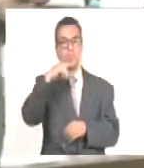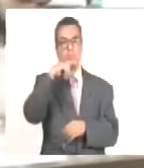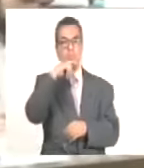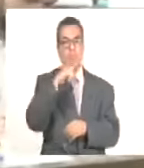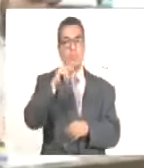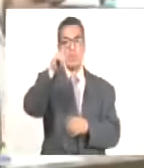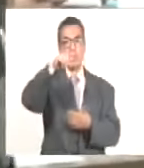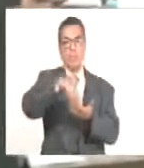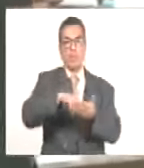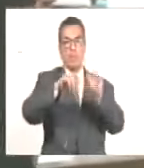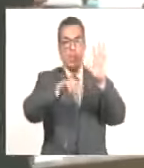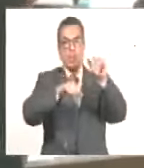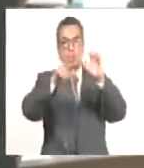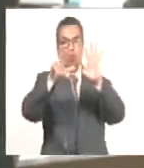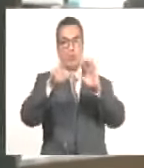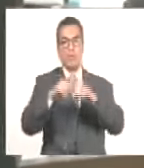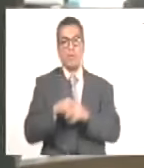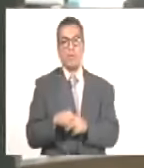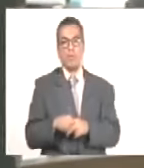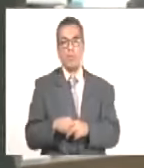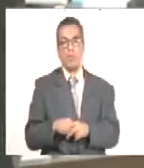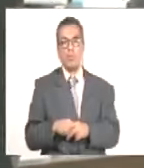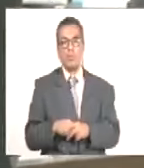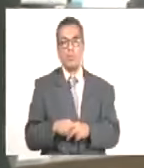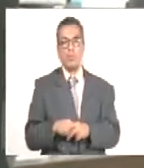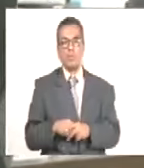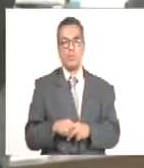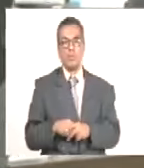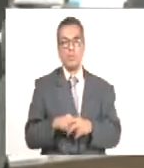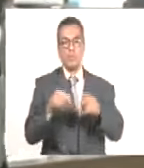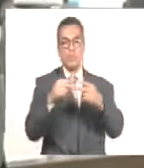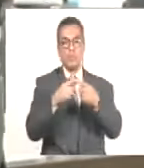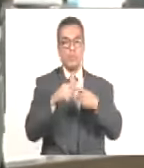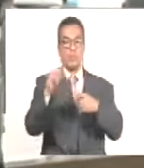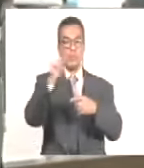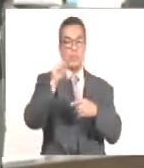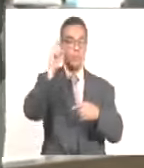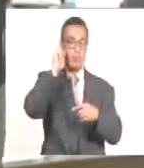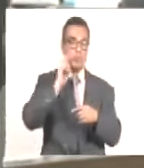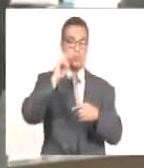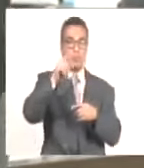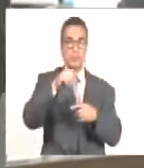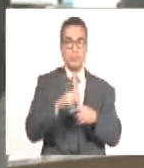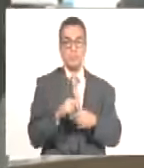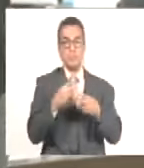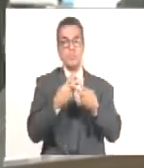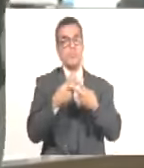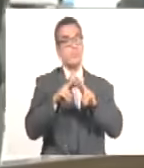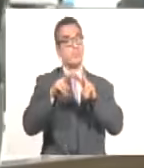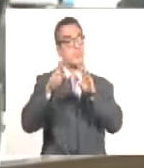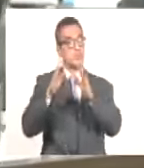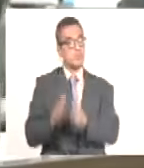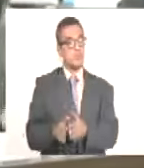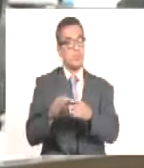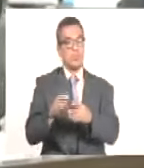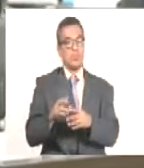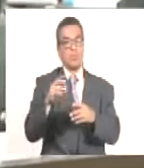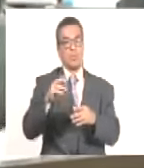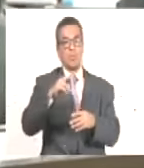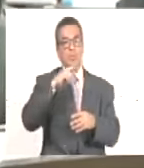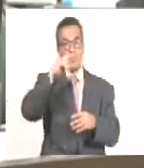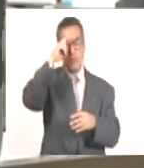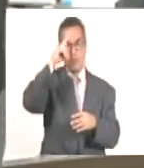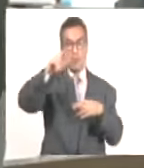año 1818, el libertador Simón Bolívar, padre ideólogo de